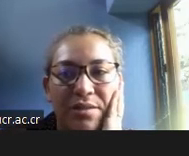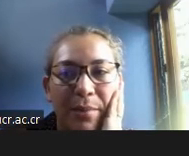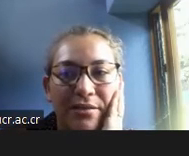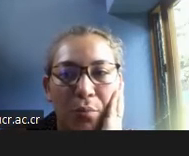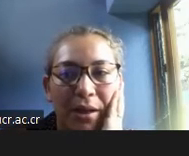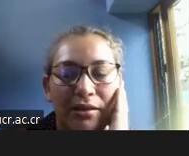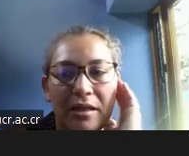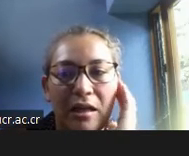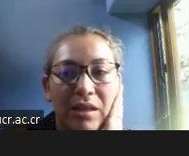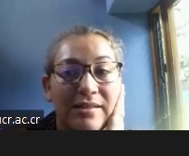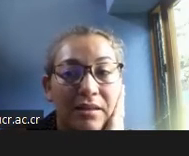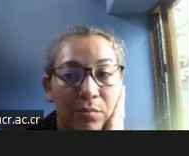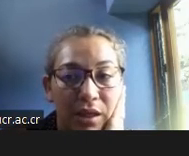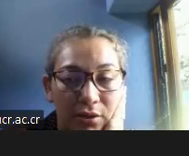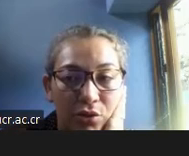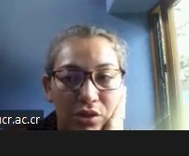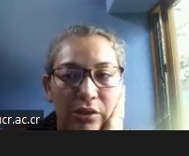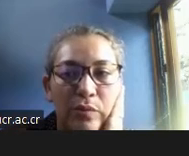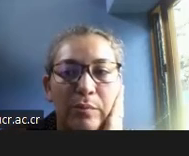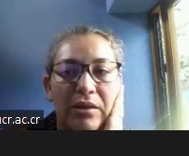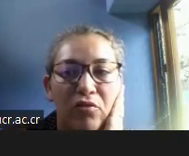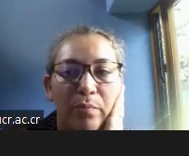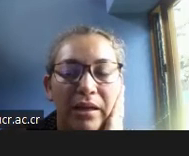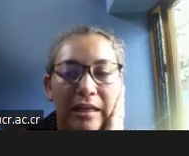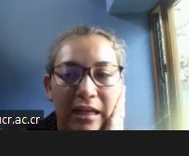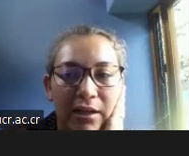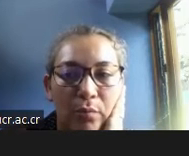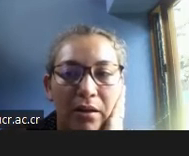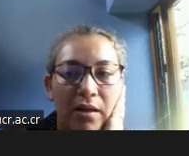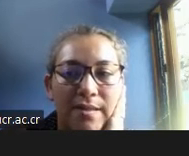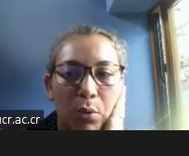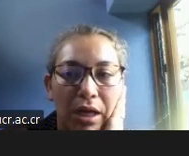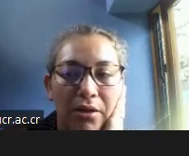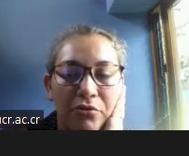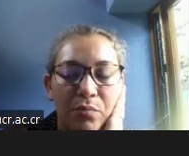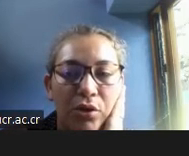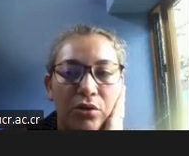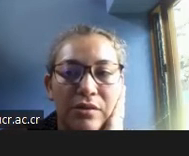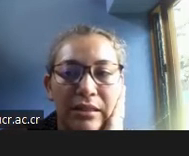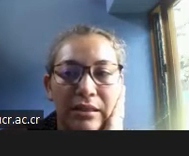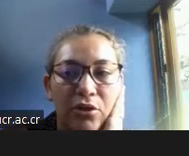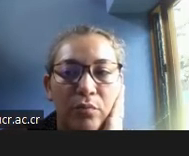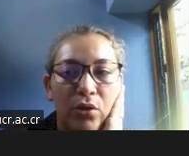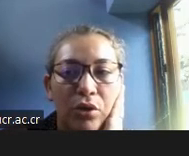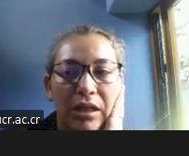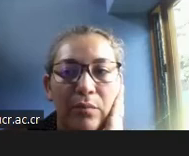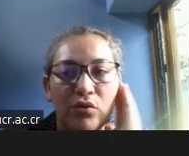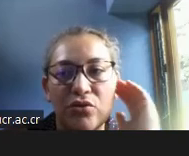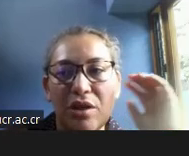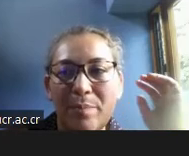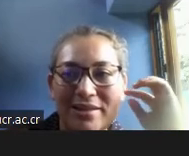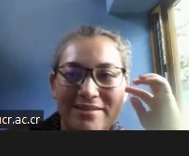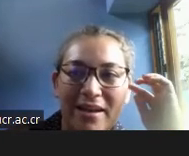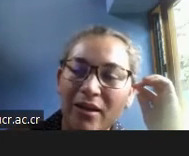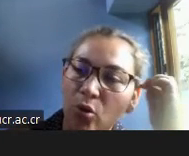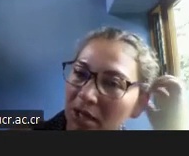Crear un espacio para intercambiar sentimientos que nos permitan romper el hielo, para desahogarnos y poder concentrarnos mejor en el